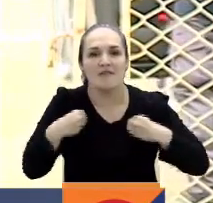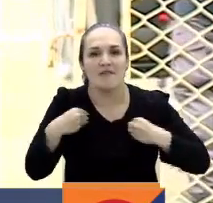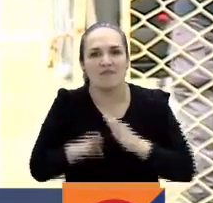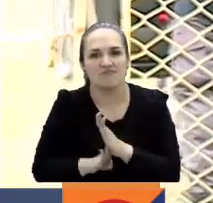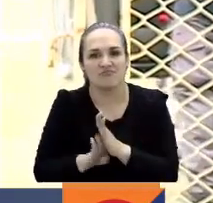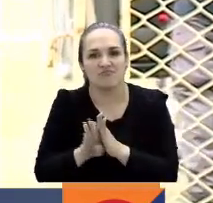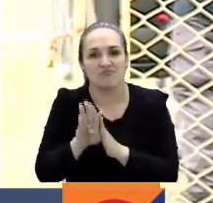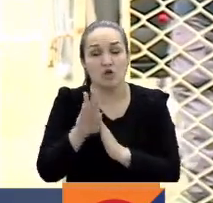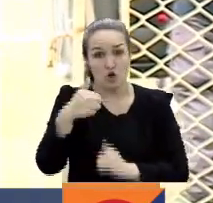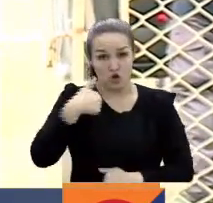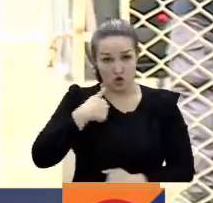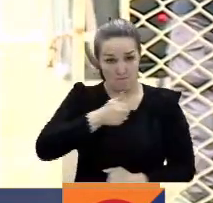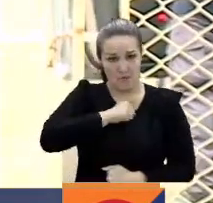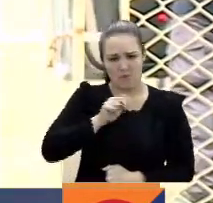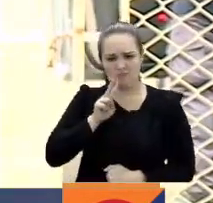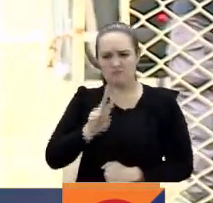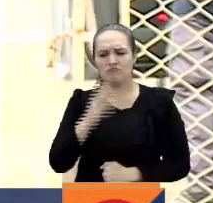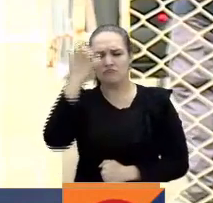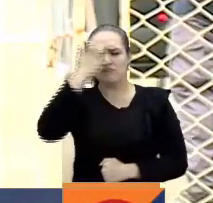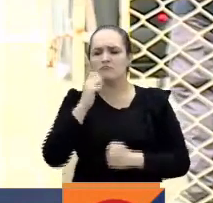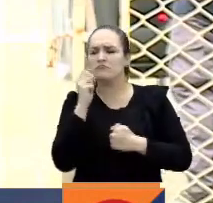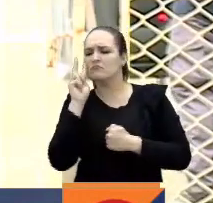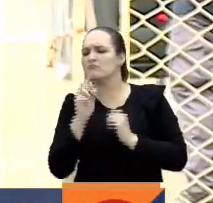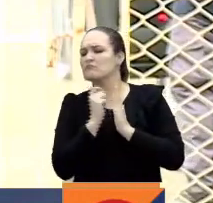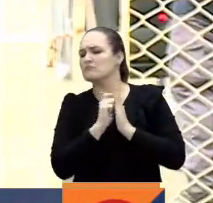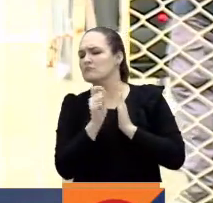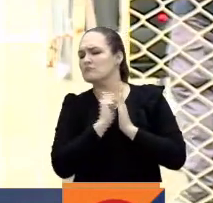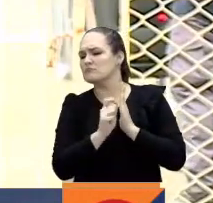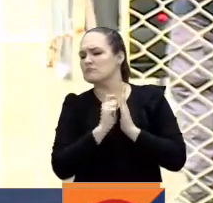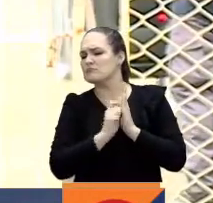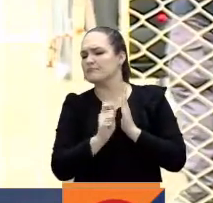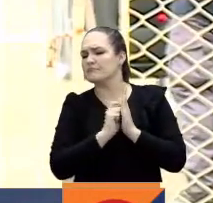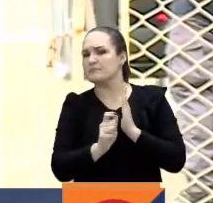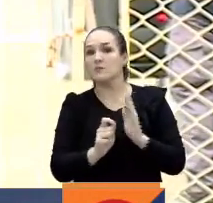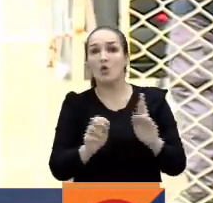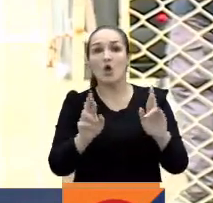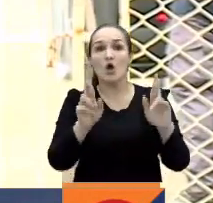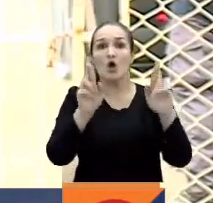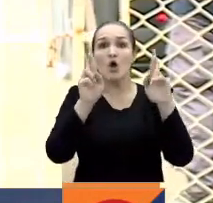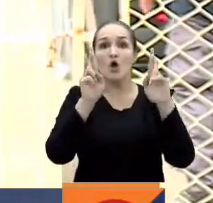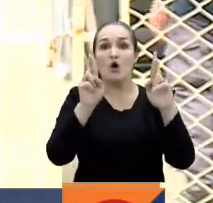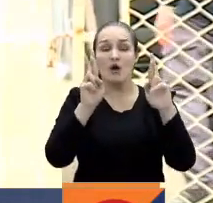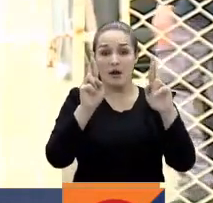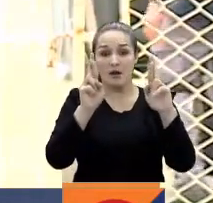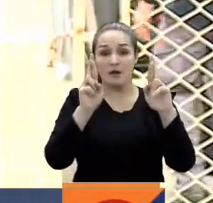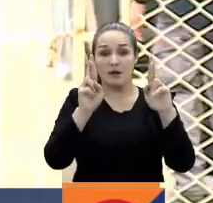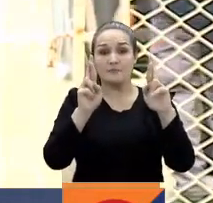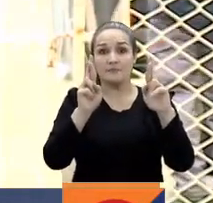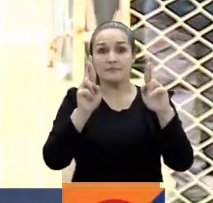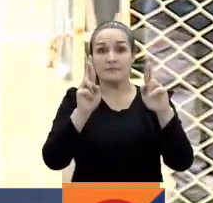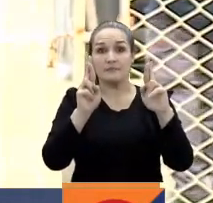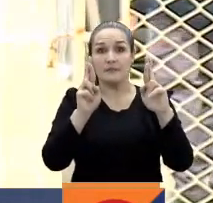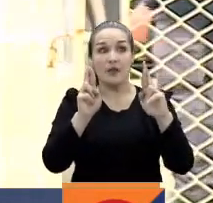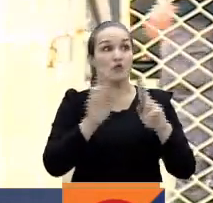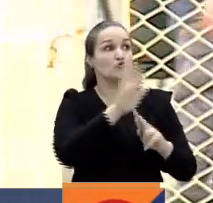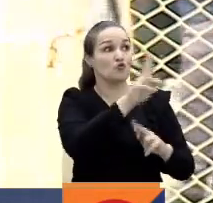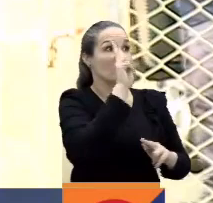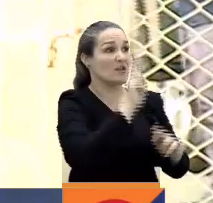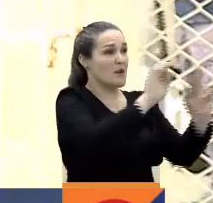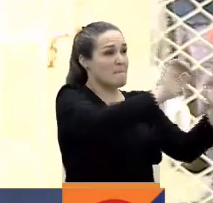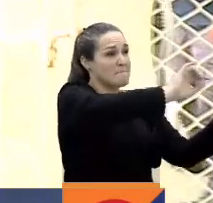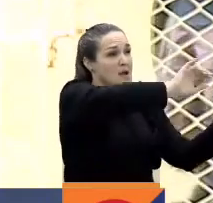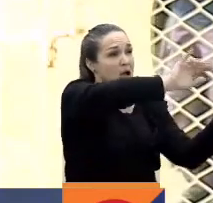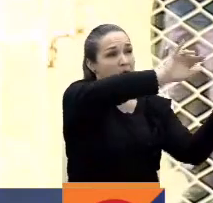estaré midiendo eso. Ojalá la migración que en masa vino de Venezuela aquí,